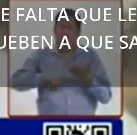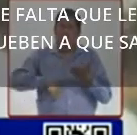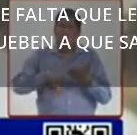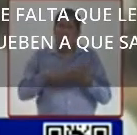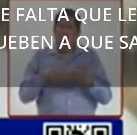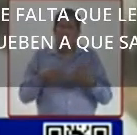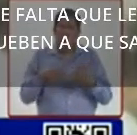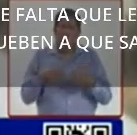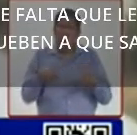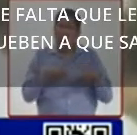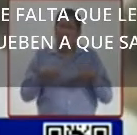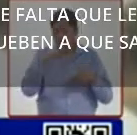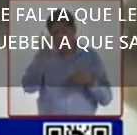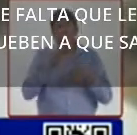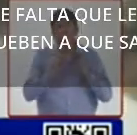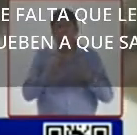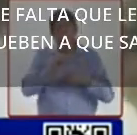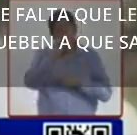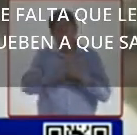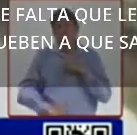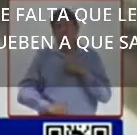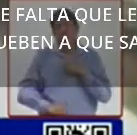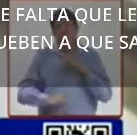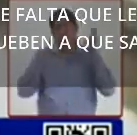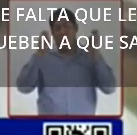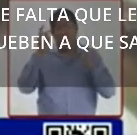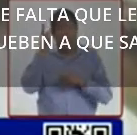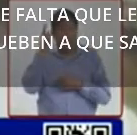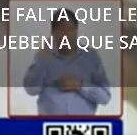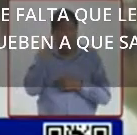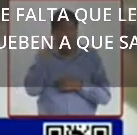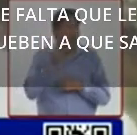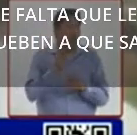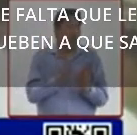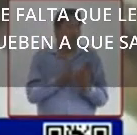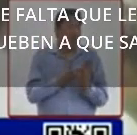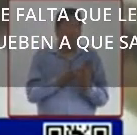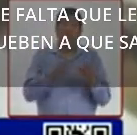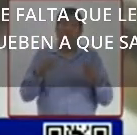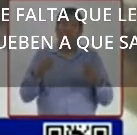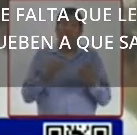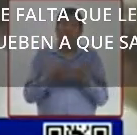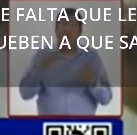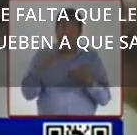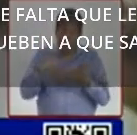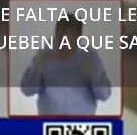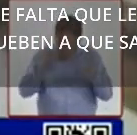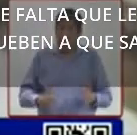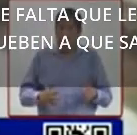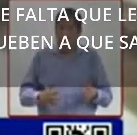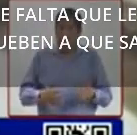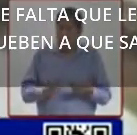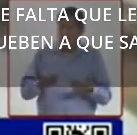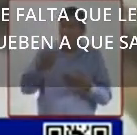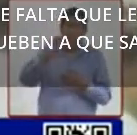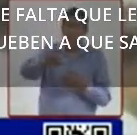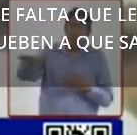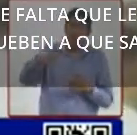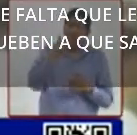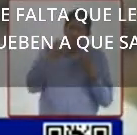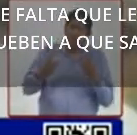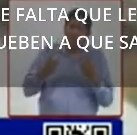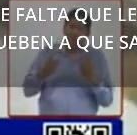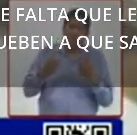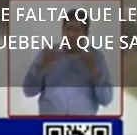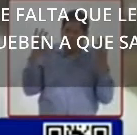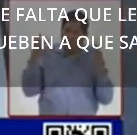abuso deshonesto correspondiente, porque estamos haciendo un daño en la parte psicológica, emocional a los estudiantes, porque de pronto la edad correspondiente hay que